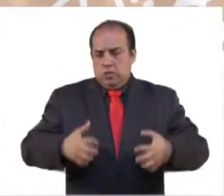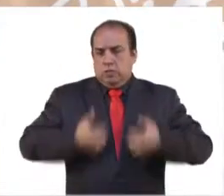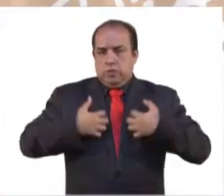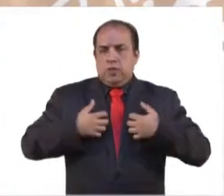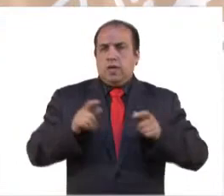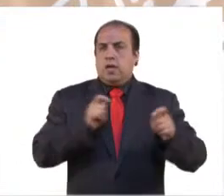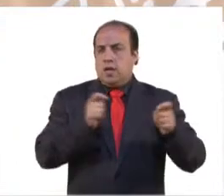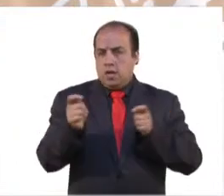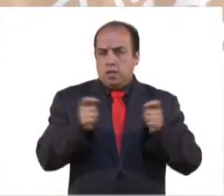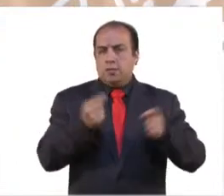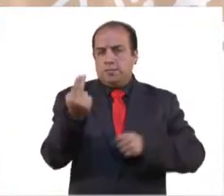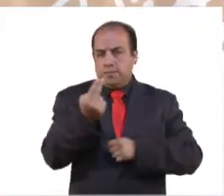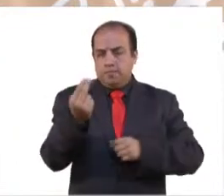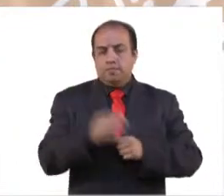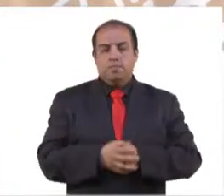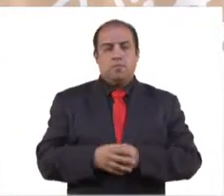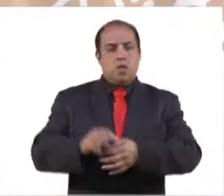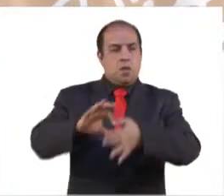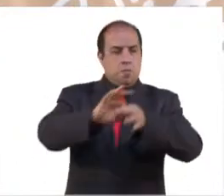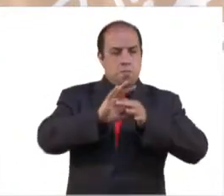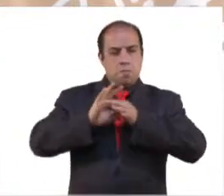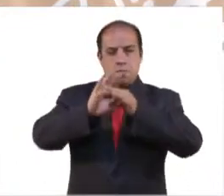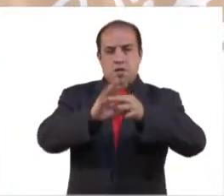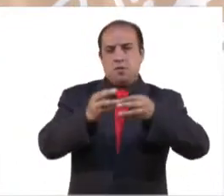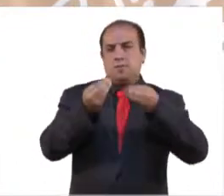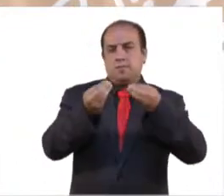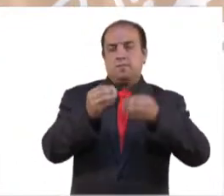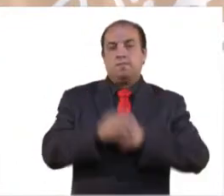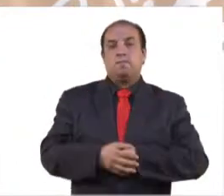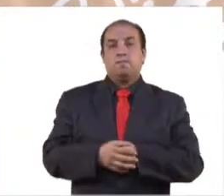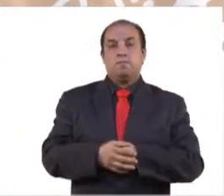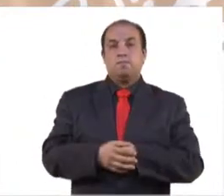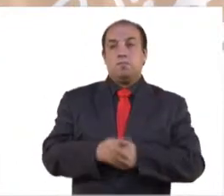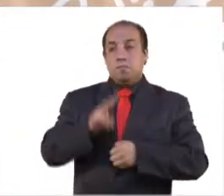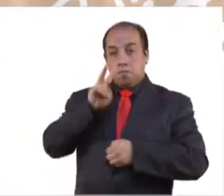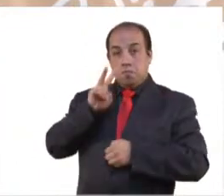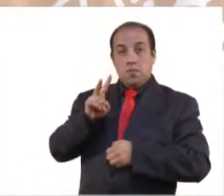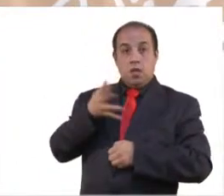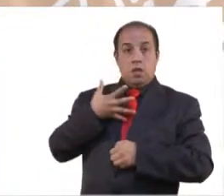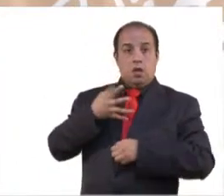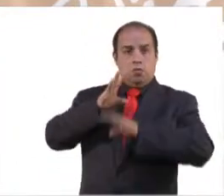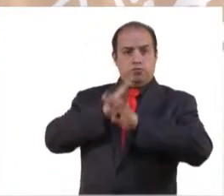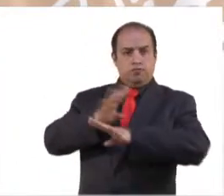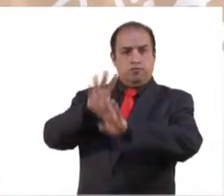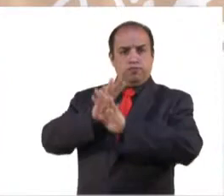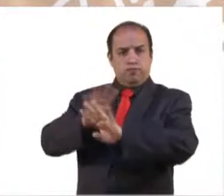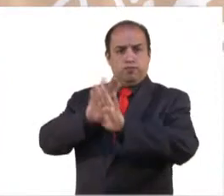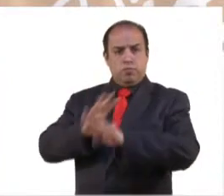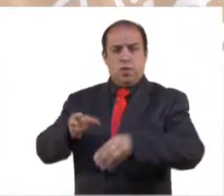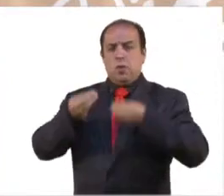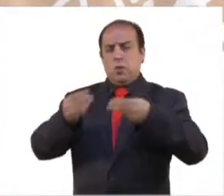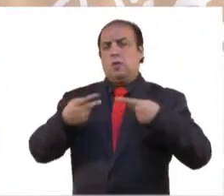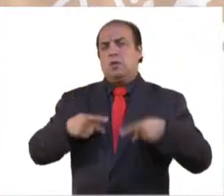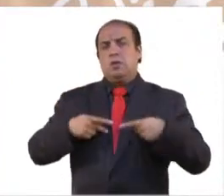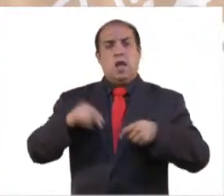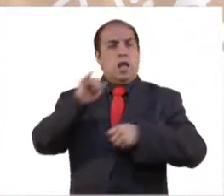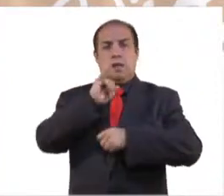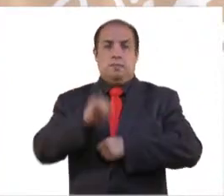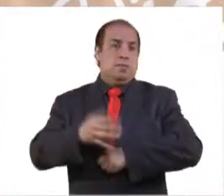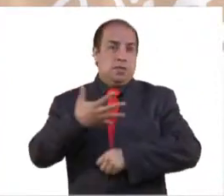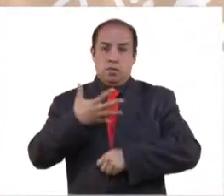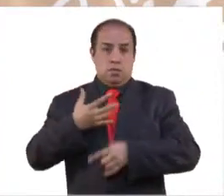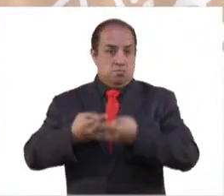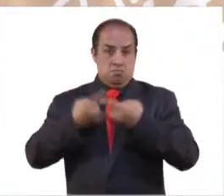y mucha unidad. La verdad, vean ustedes lo que fue. O sea, nunca había marchado tanta gente, nunca en la